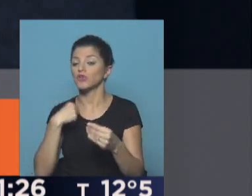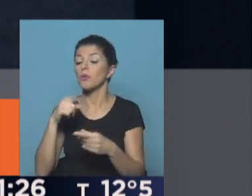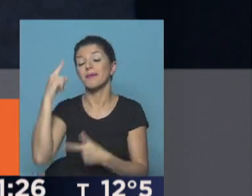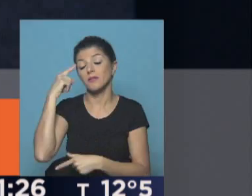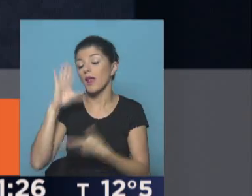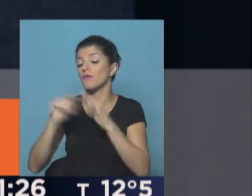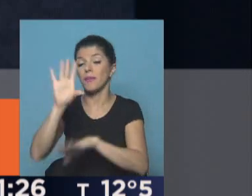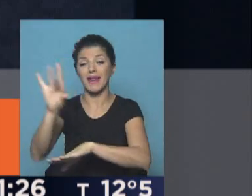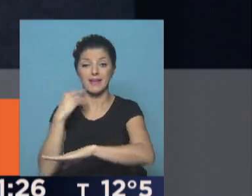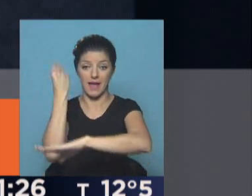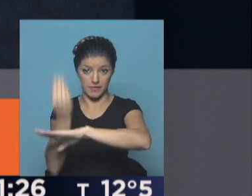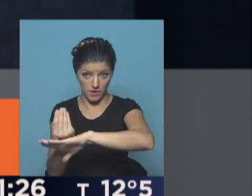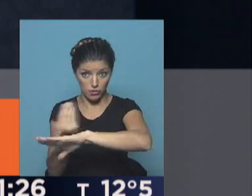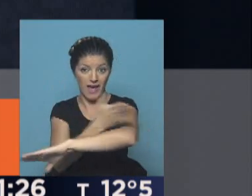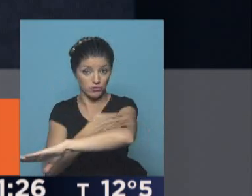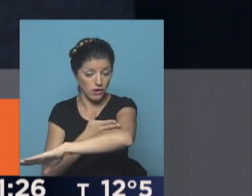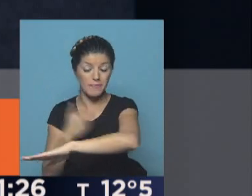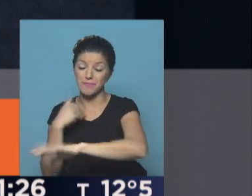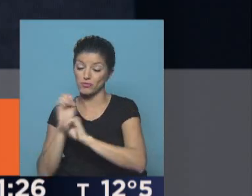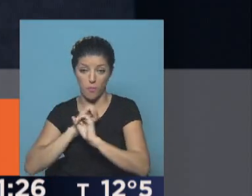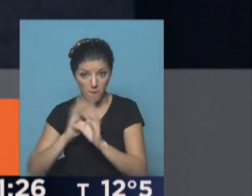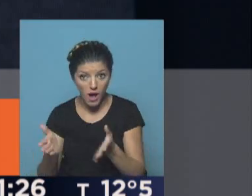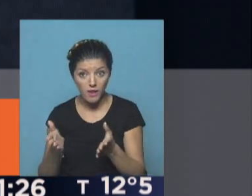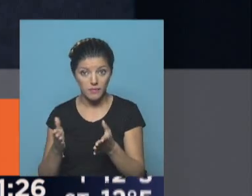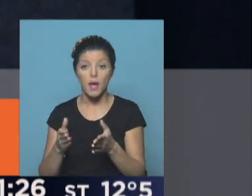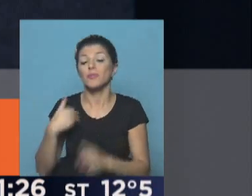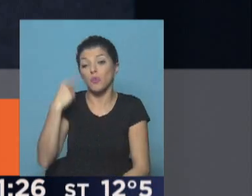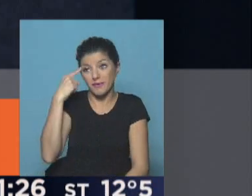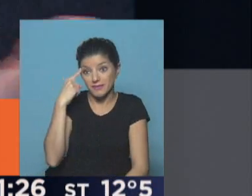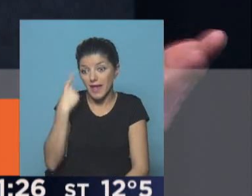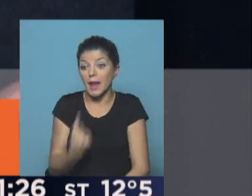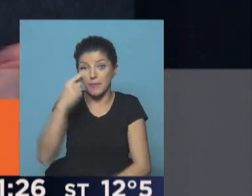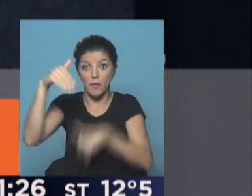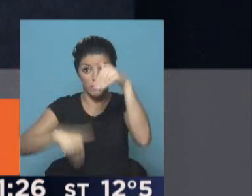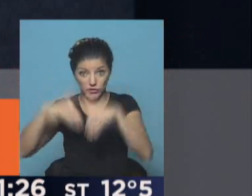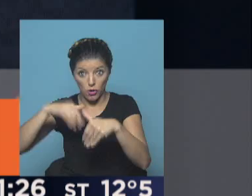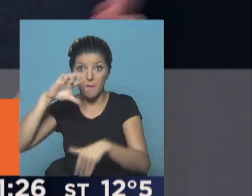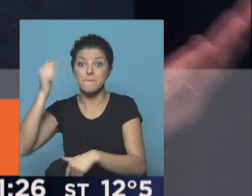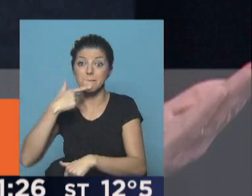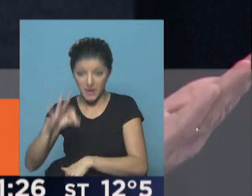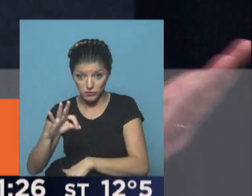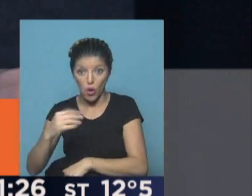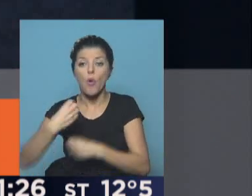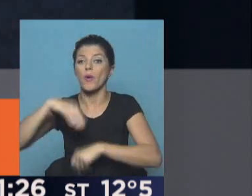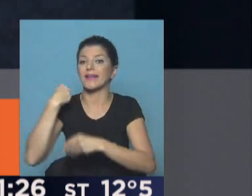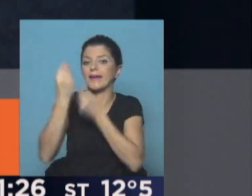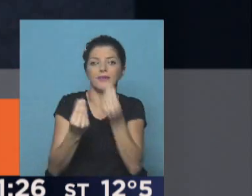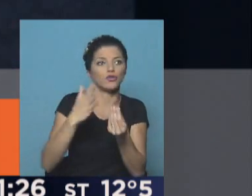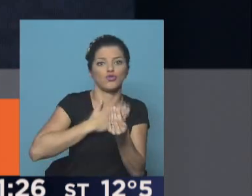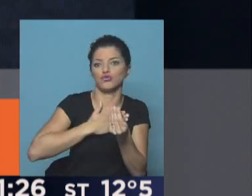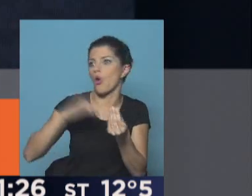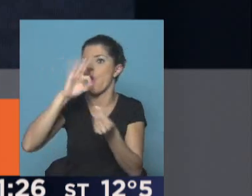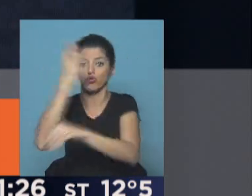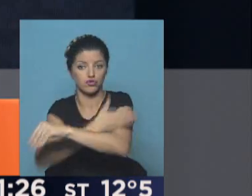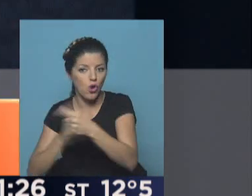porque yo estaba convencido que la primaria lo que iba a fortalecer a cualquiera de los candidatos en aquel momento tanto a mí como a